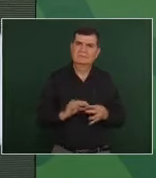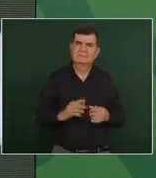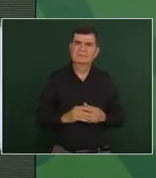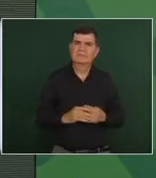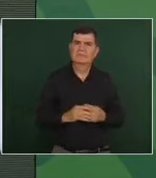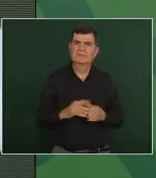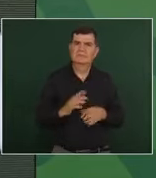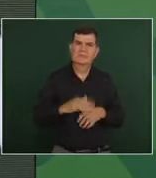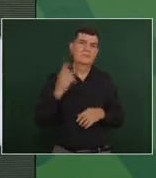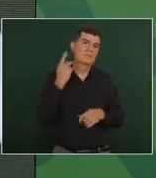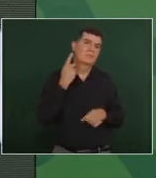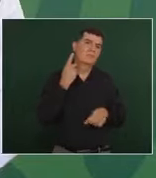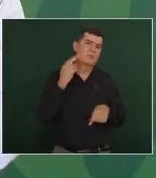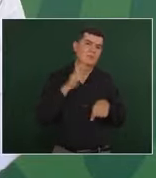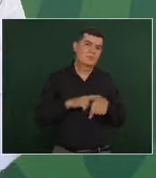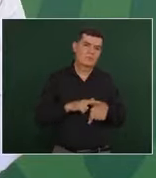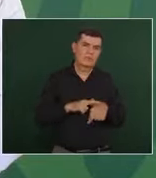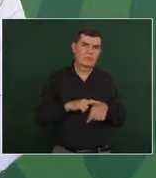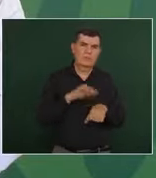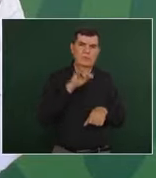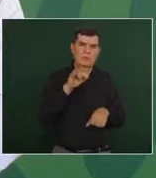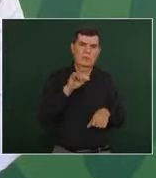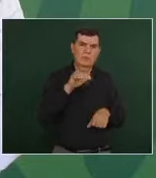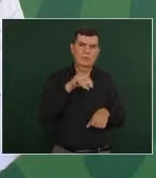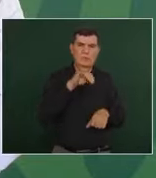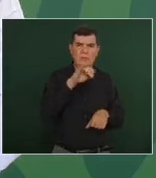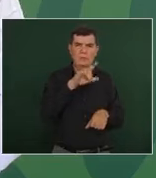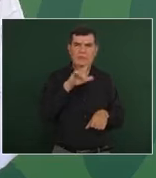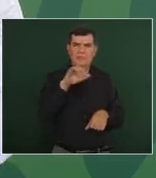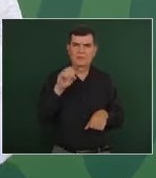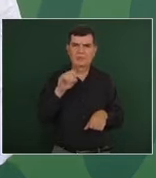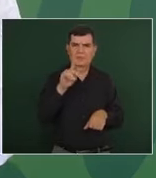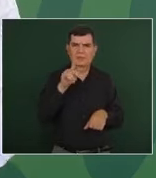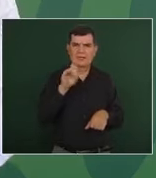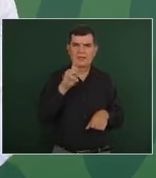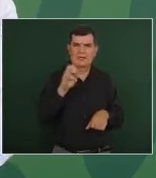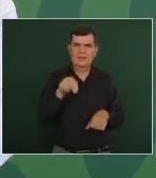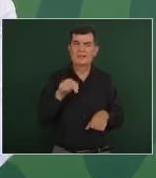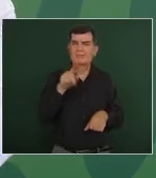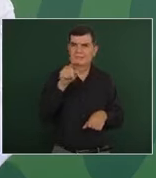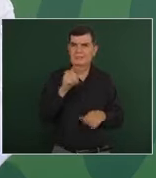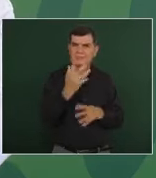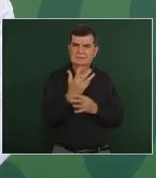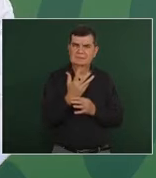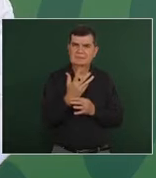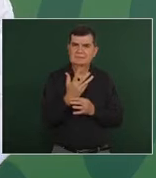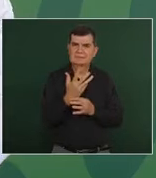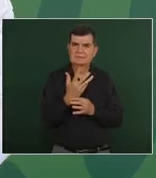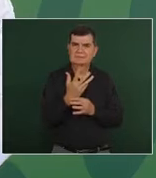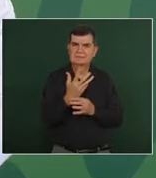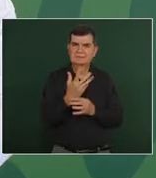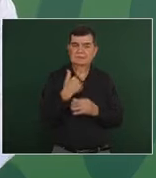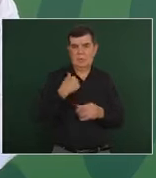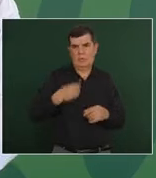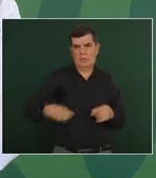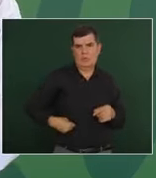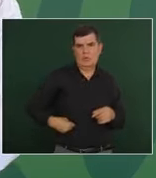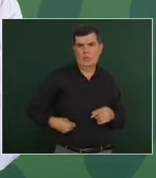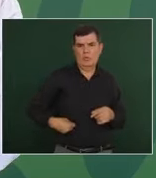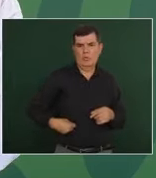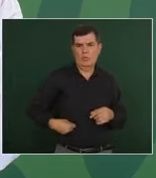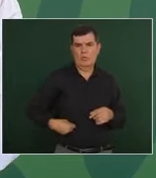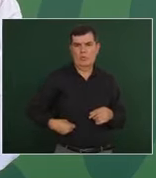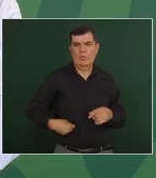que el procurador Murillo Caram, él mismo se había culpado?